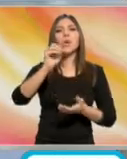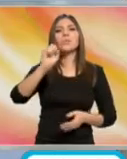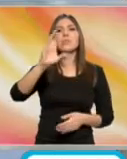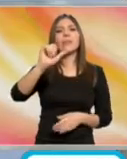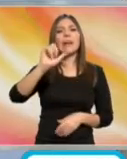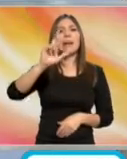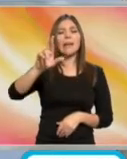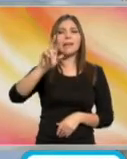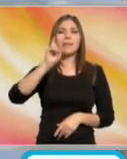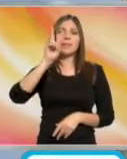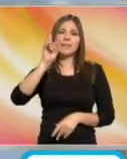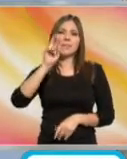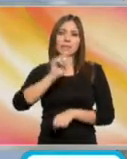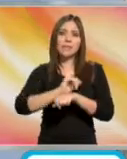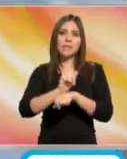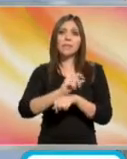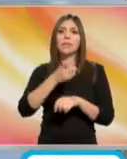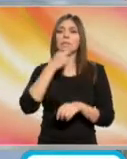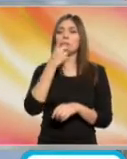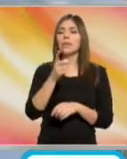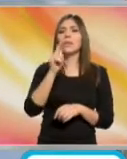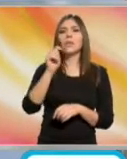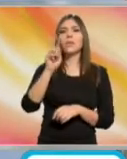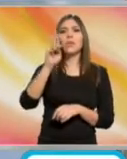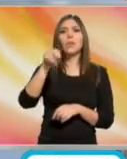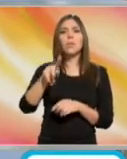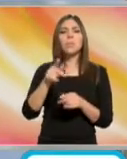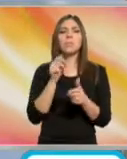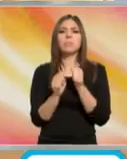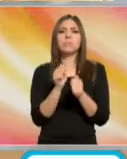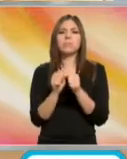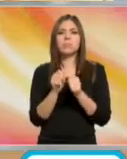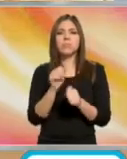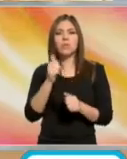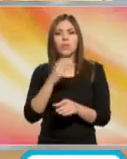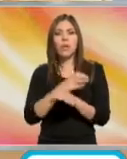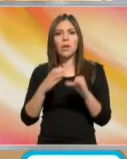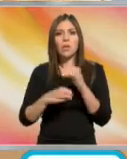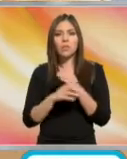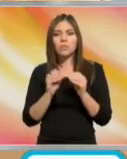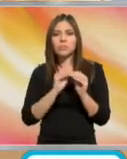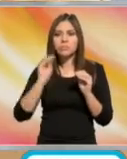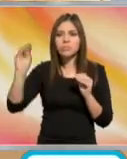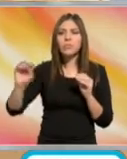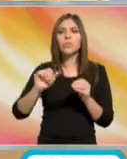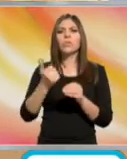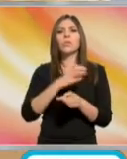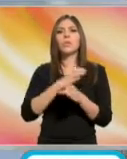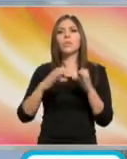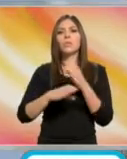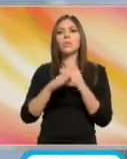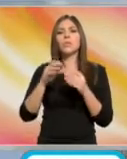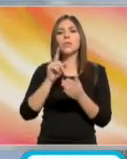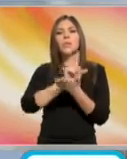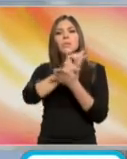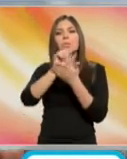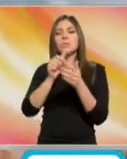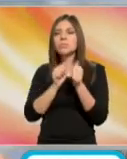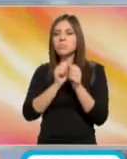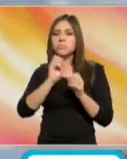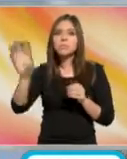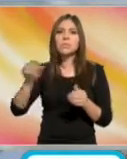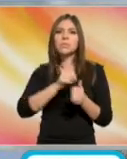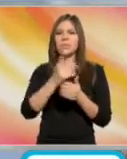hablando, Donald Trump ya tuiteó algo nuevo, Donald Trump ya está haciendo otra cosa. Y siempre esa es la manera que estaba llevando de comunicación. De hecho, muy interesante que no